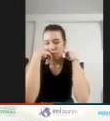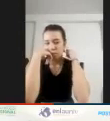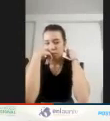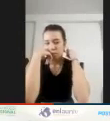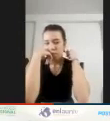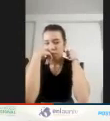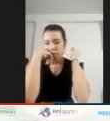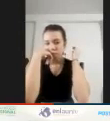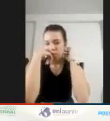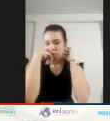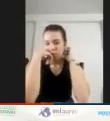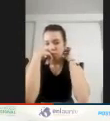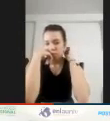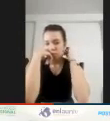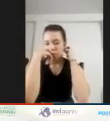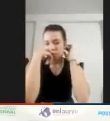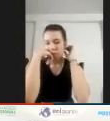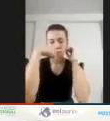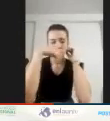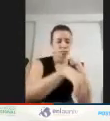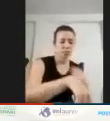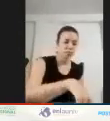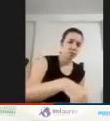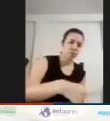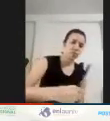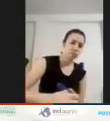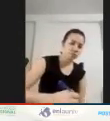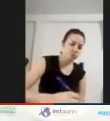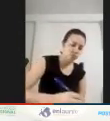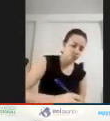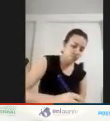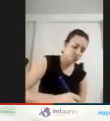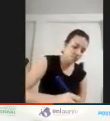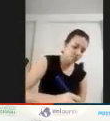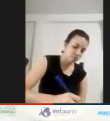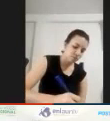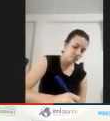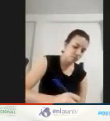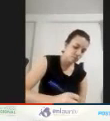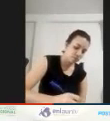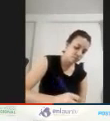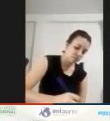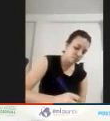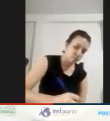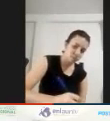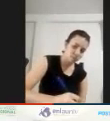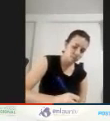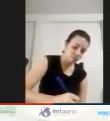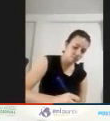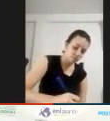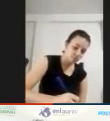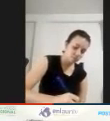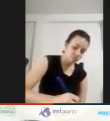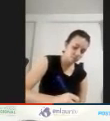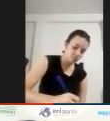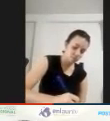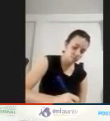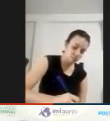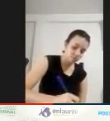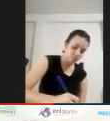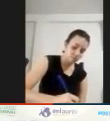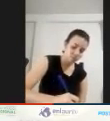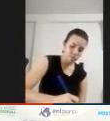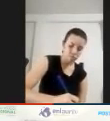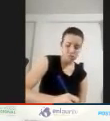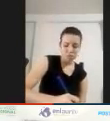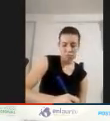pues evidentemente es la norma suprema y de alguna u otra forma pues establece los principios básicos, la estructura, es la